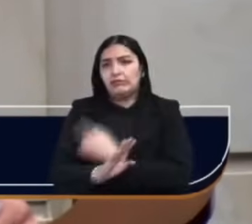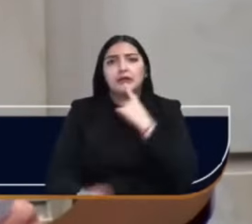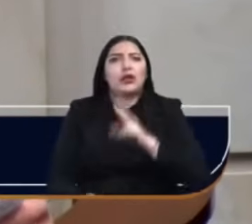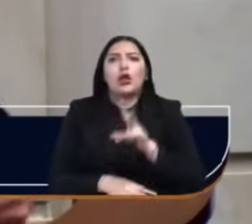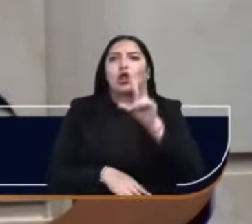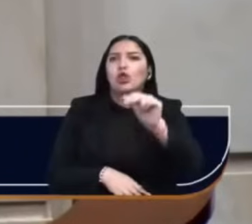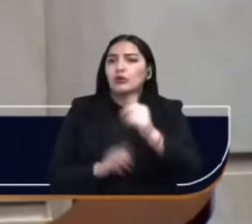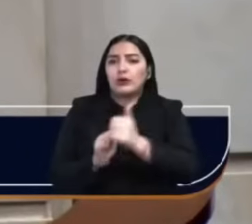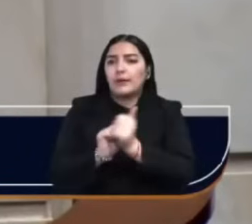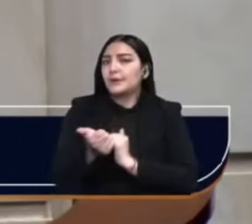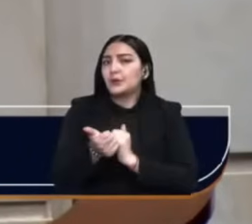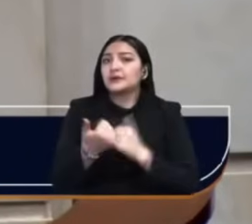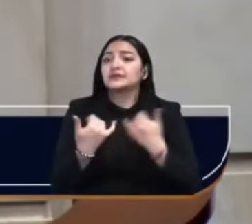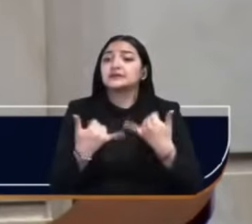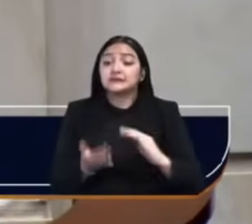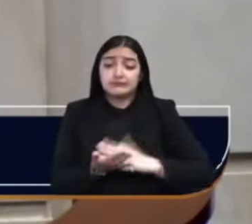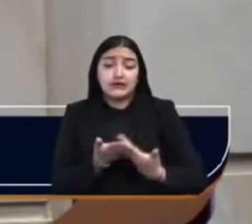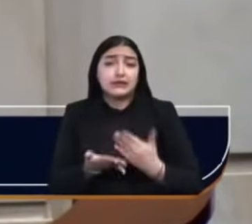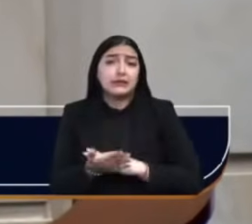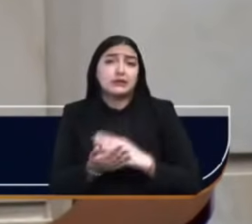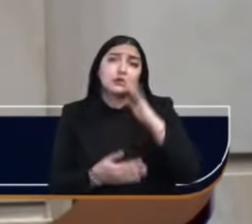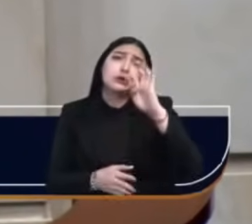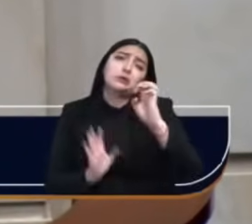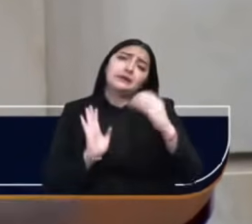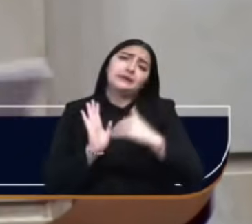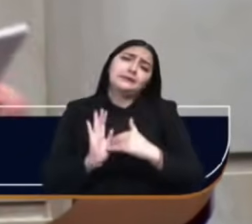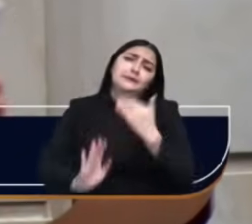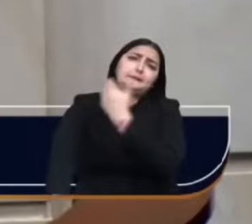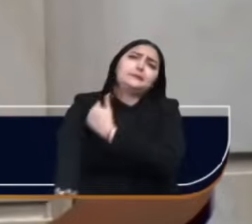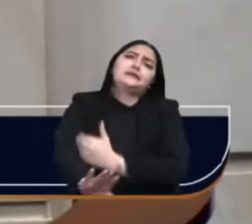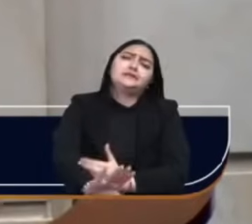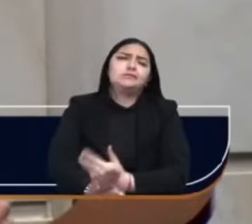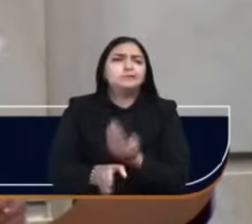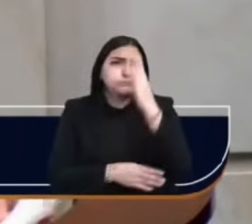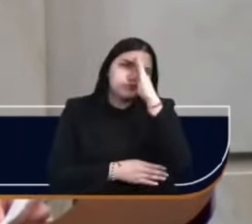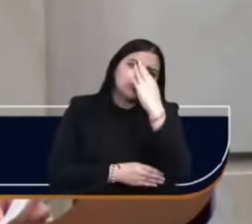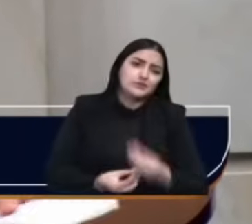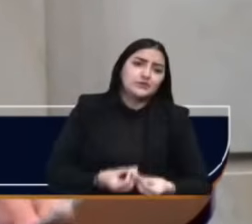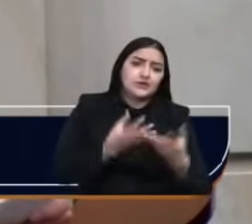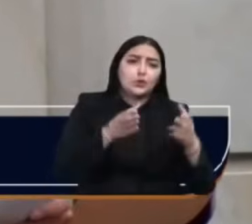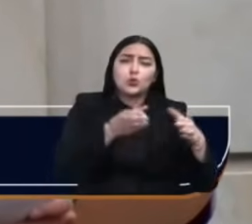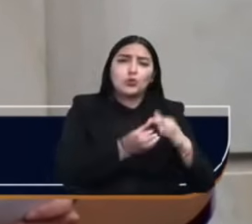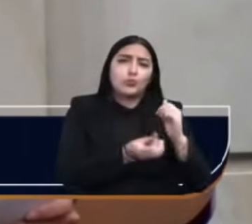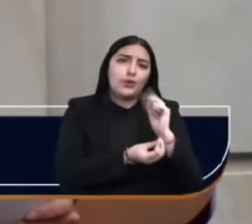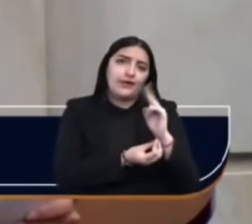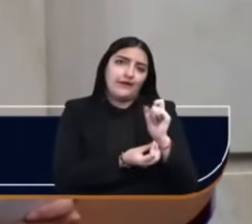antes, lo que se tradujo en 90 mil millones de pesos en deducciones para el Grupo